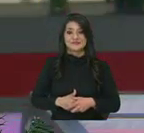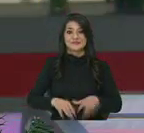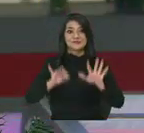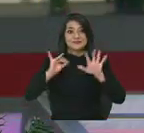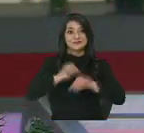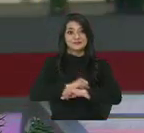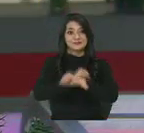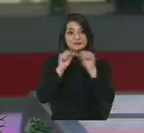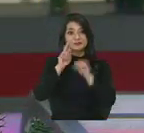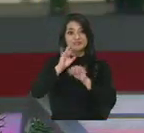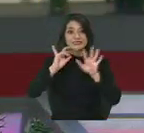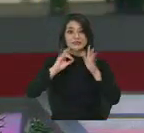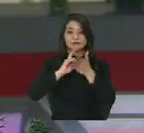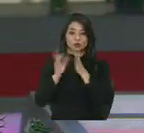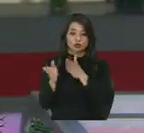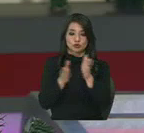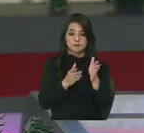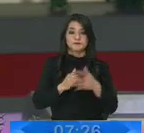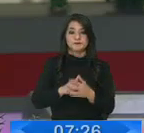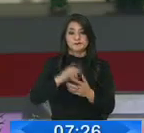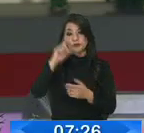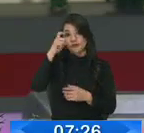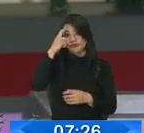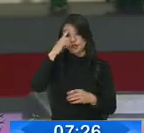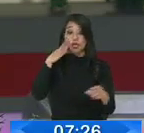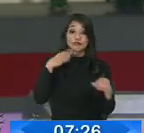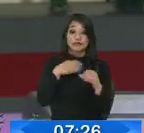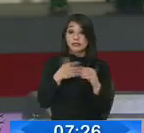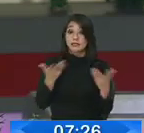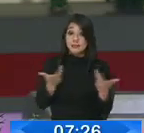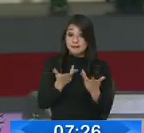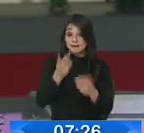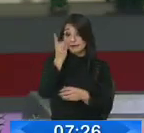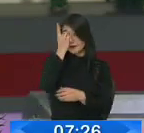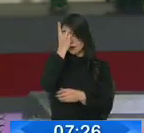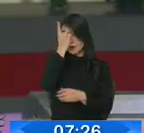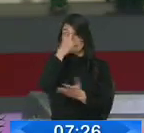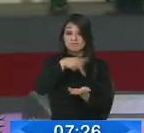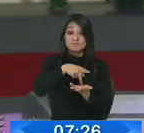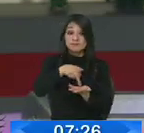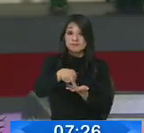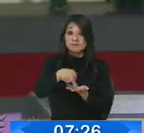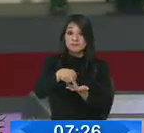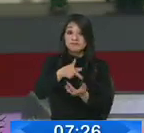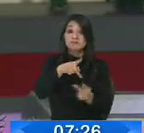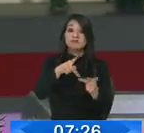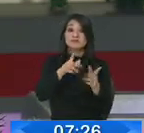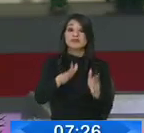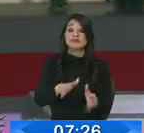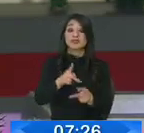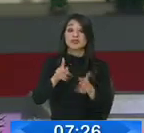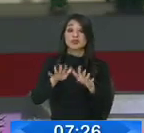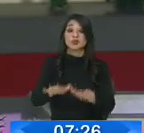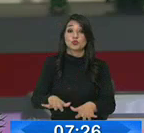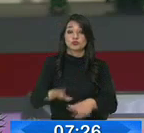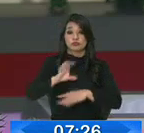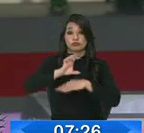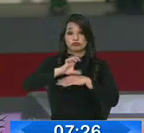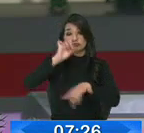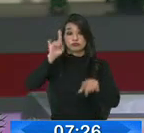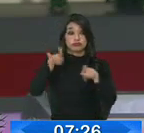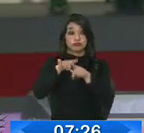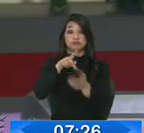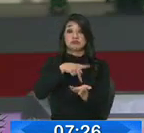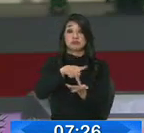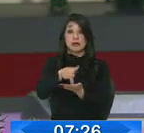7:26 en la mañana, el gobierno busca saldar la deuda que tiene pendiente con las prefecturas del país. El acuerdo de pago,